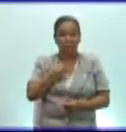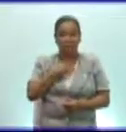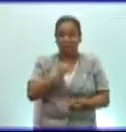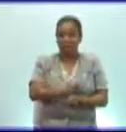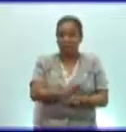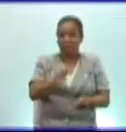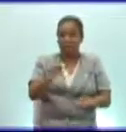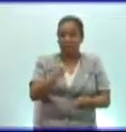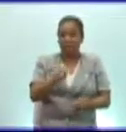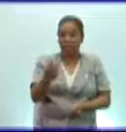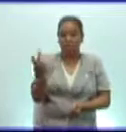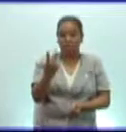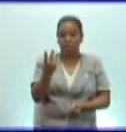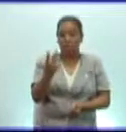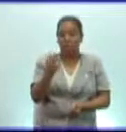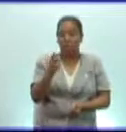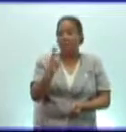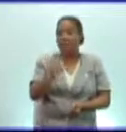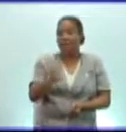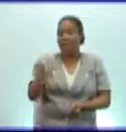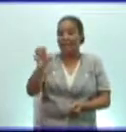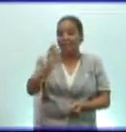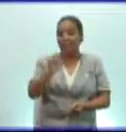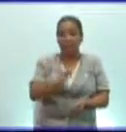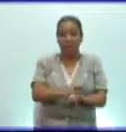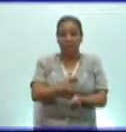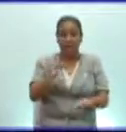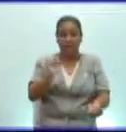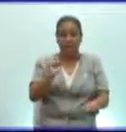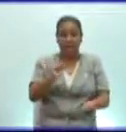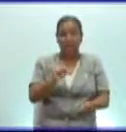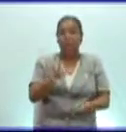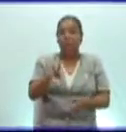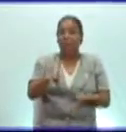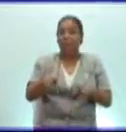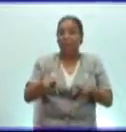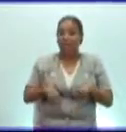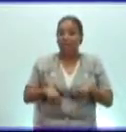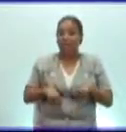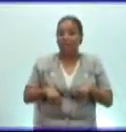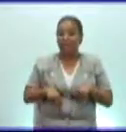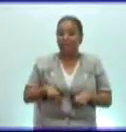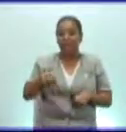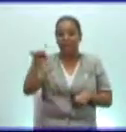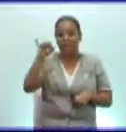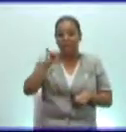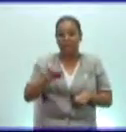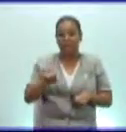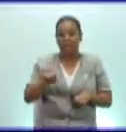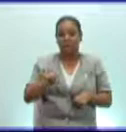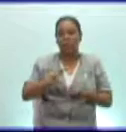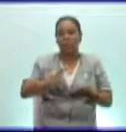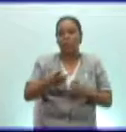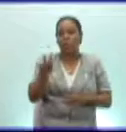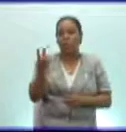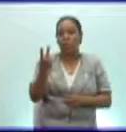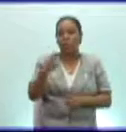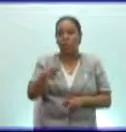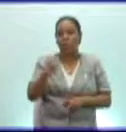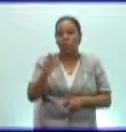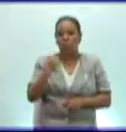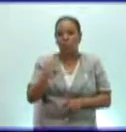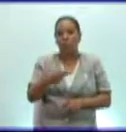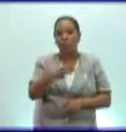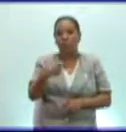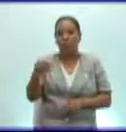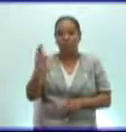pares de electrones libres para aceptar ese protón hidrógeno. Y se forman dos nuevos iones, el ion hidrógeno y